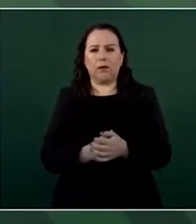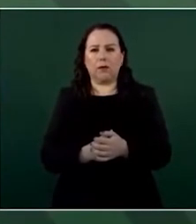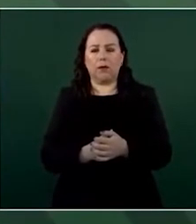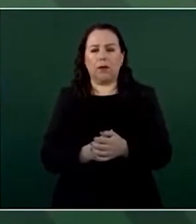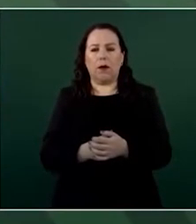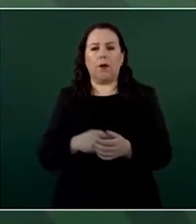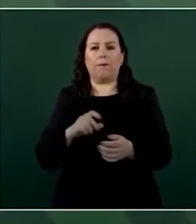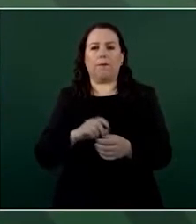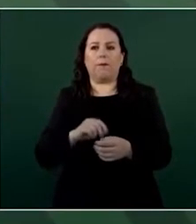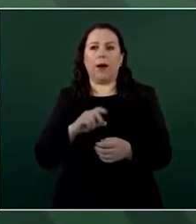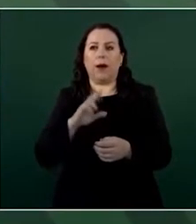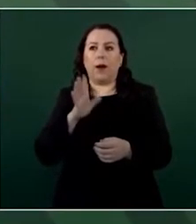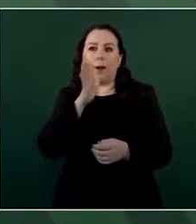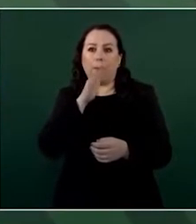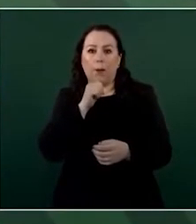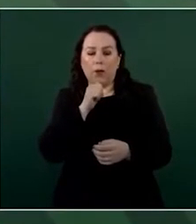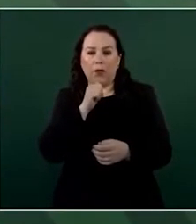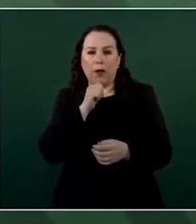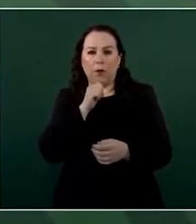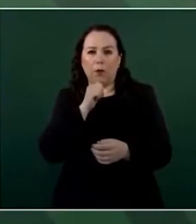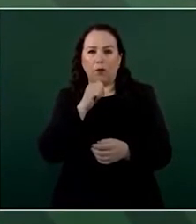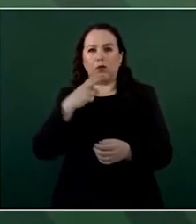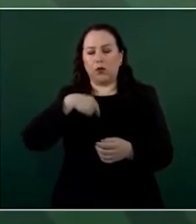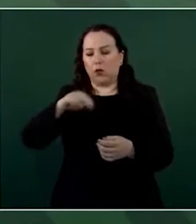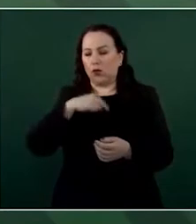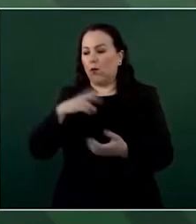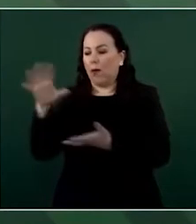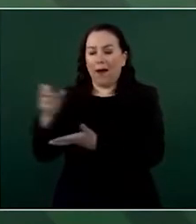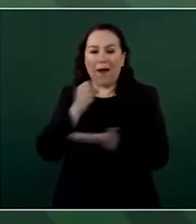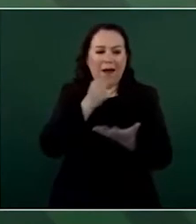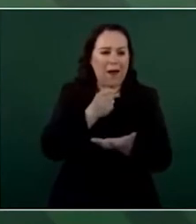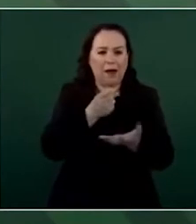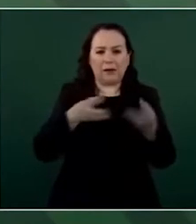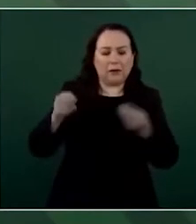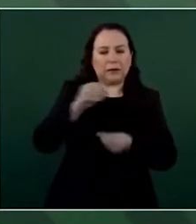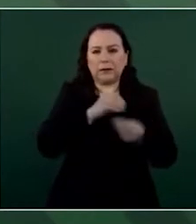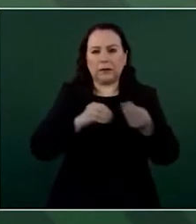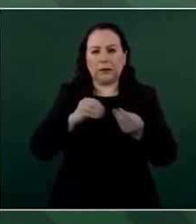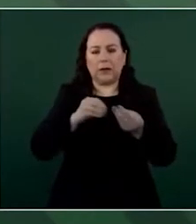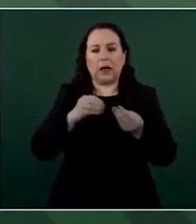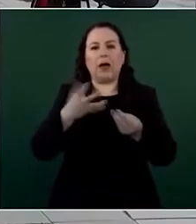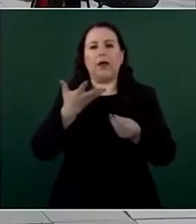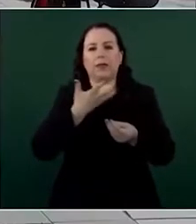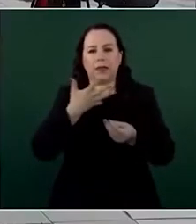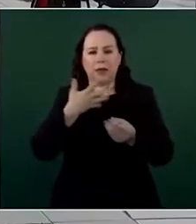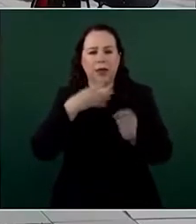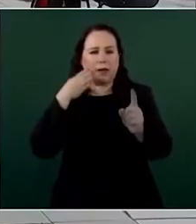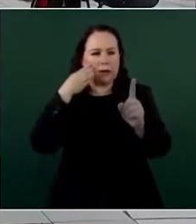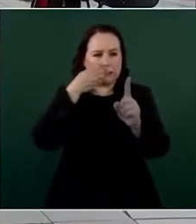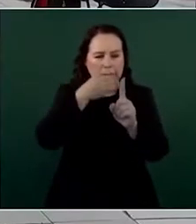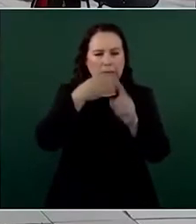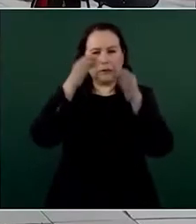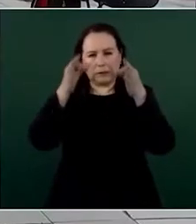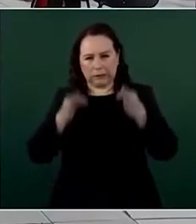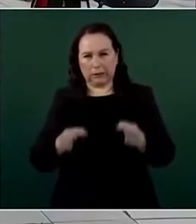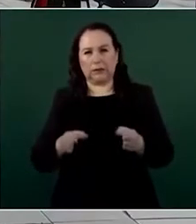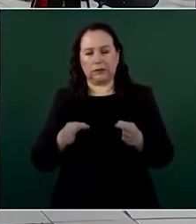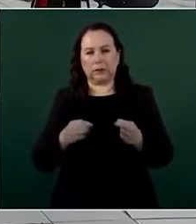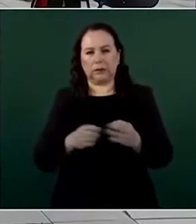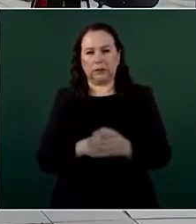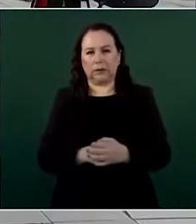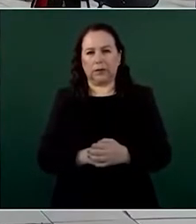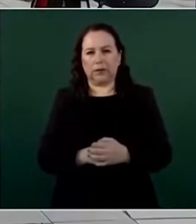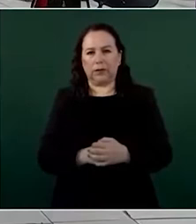apostar al subsidio generalizado. Tiene que ser más preciso. A ver. Estoy